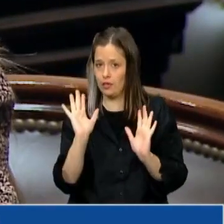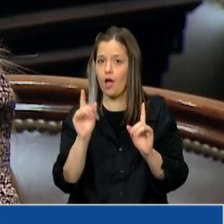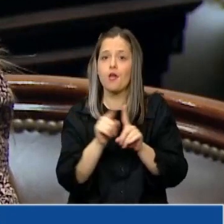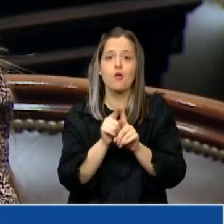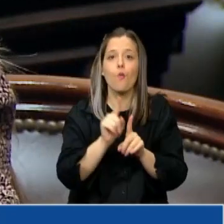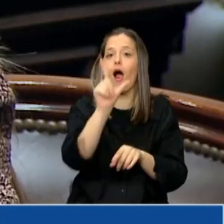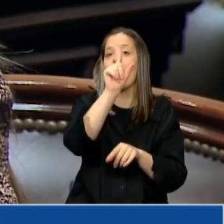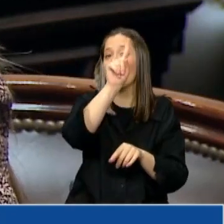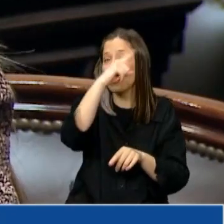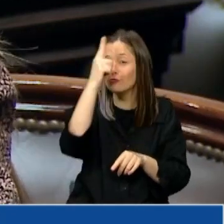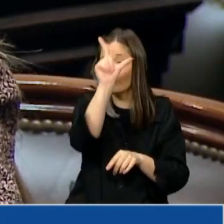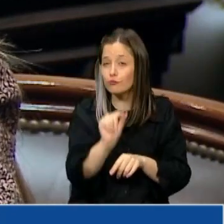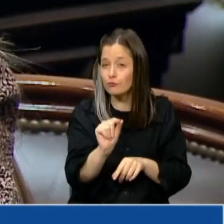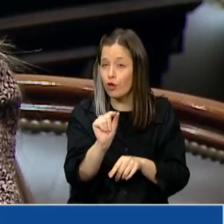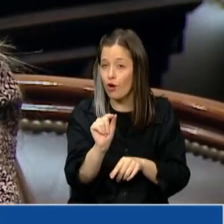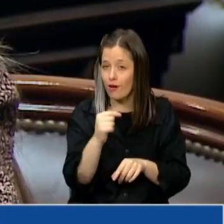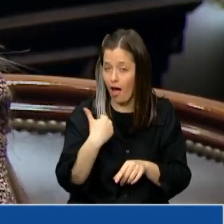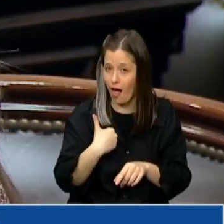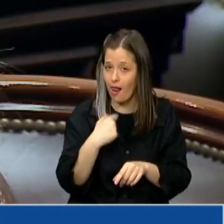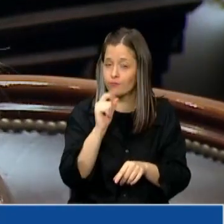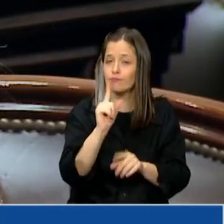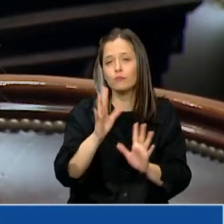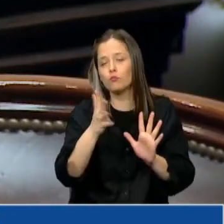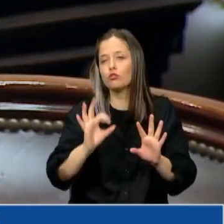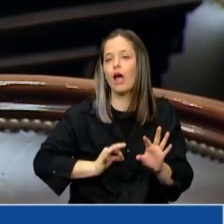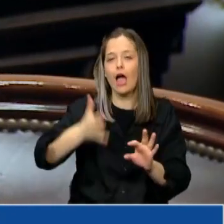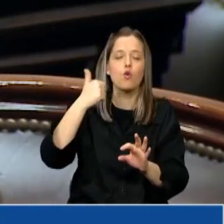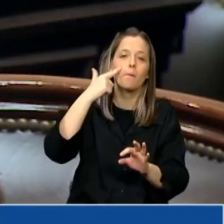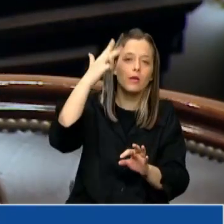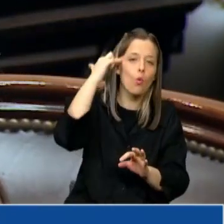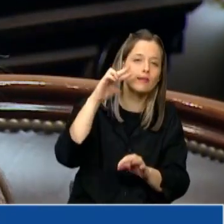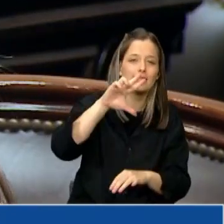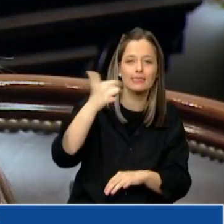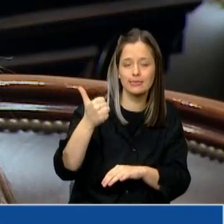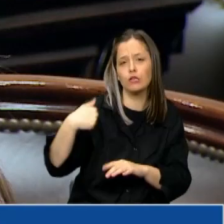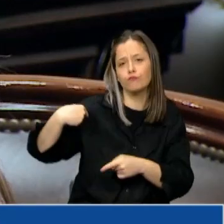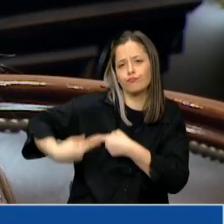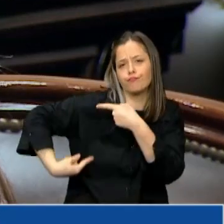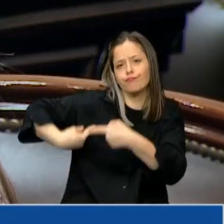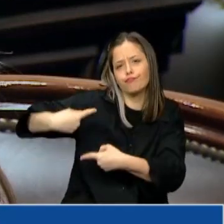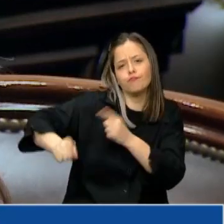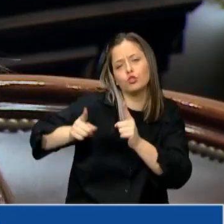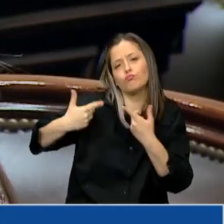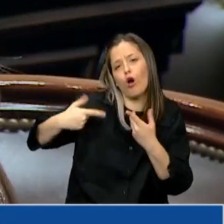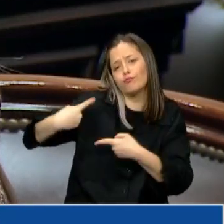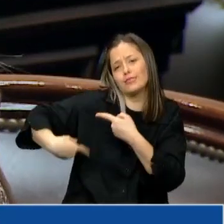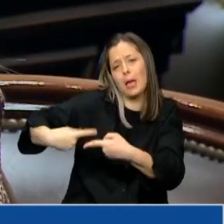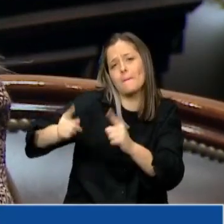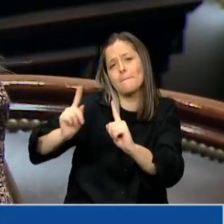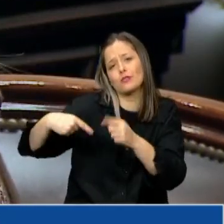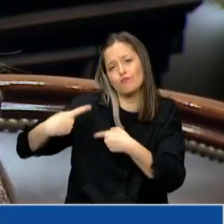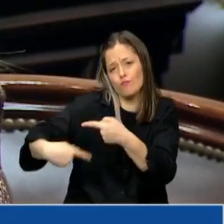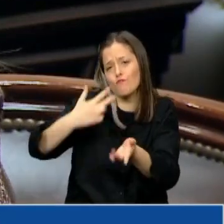excepcionalmente a la Nación. Si bien la praxis desde 1933 lo ha transformado en uno permanente y normal y no transitorio